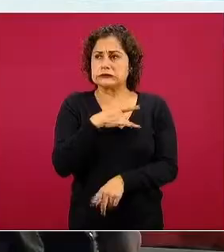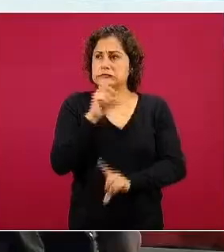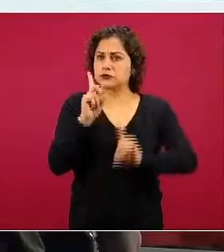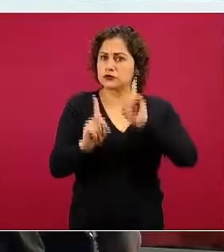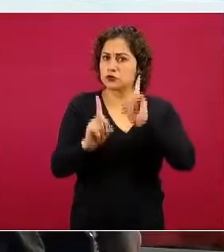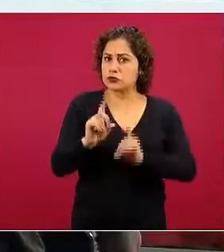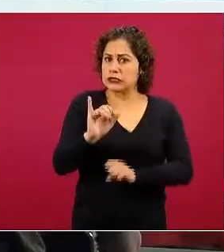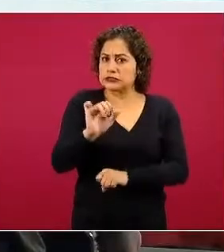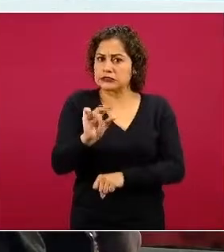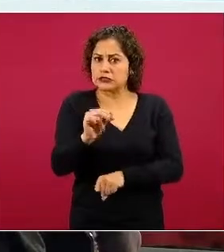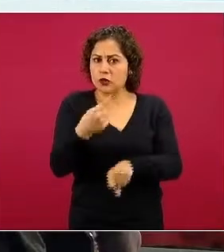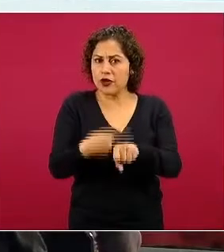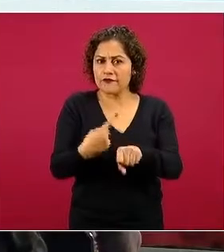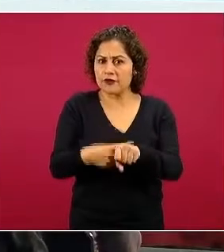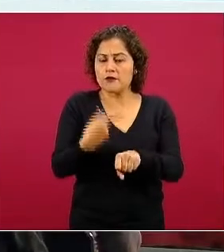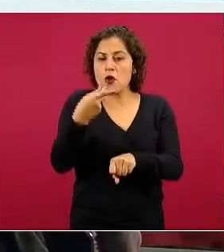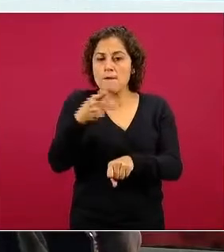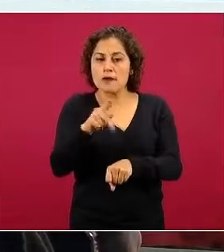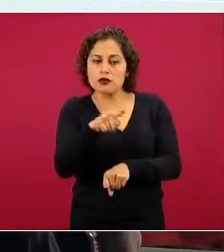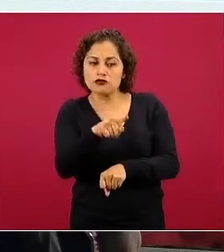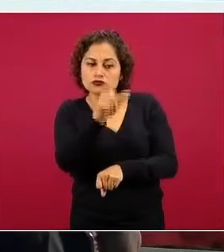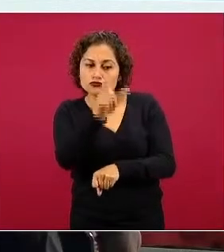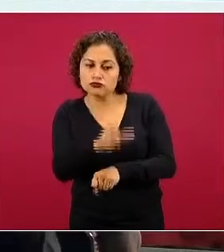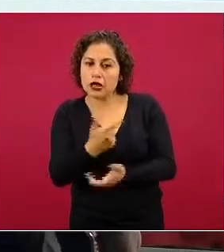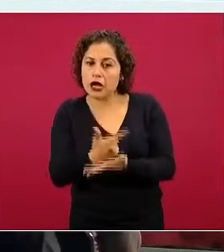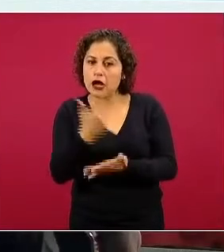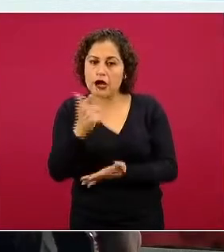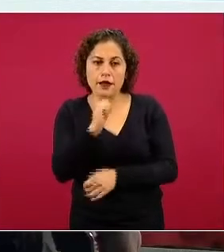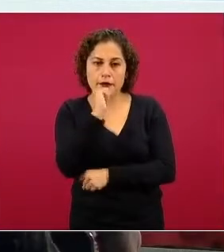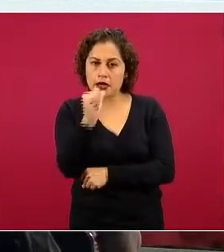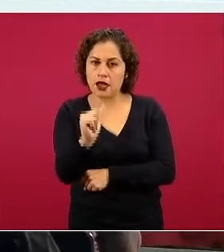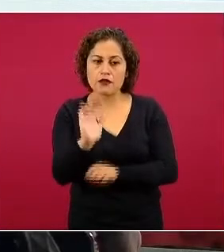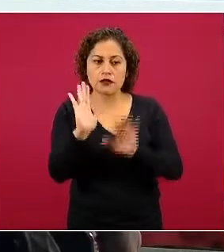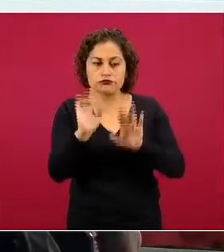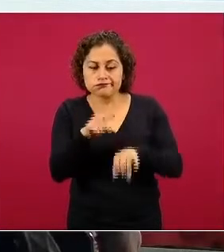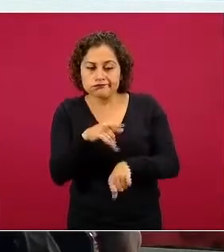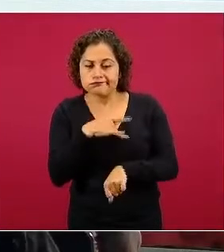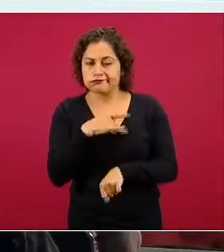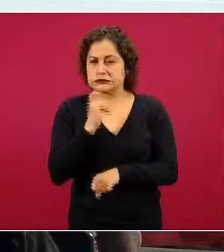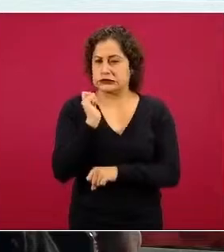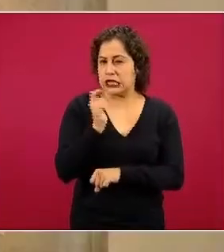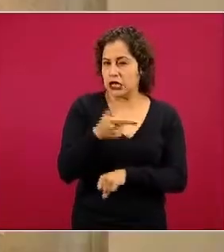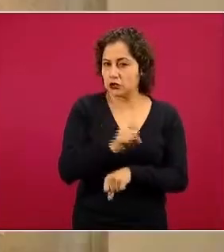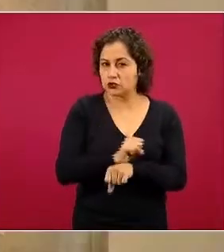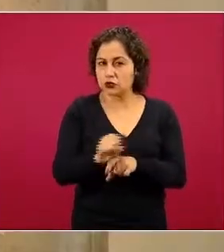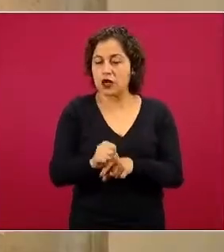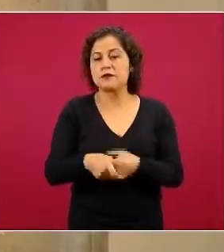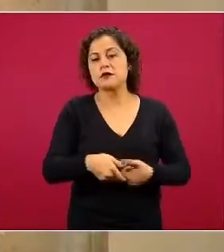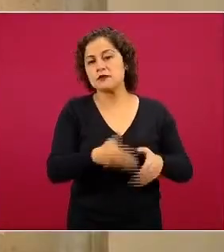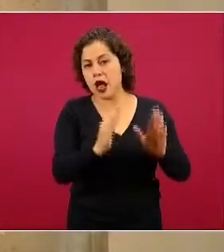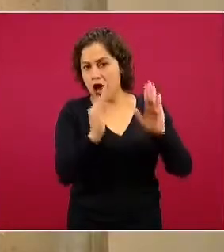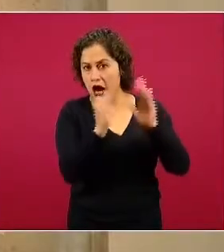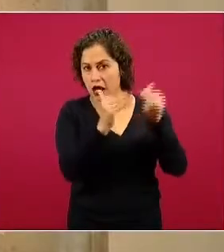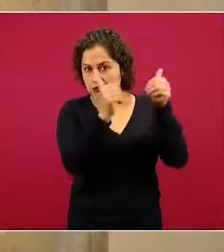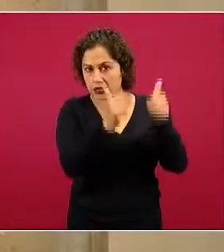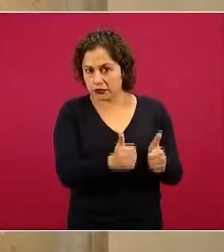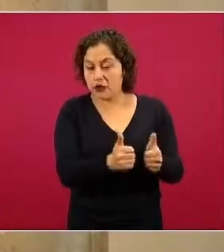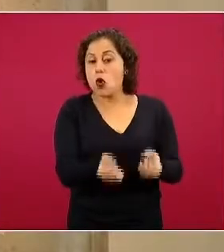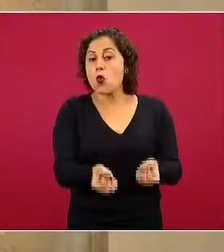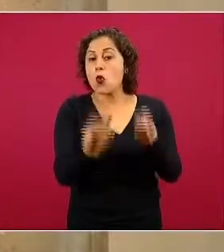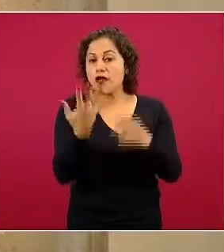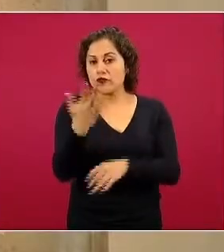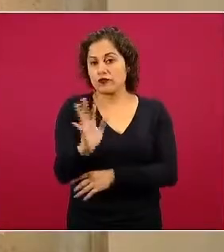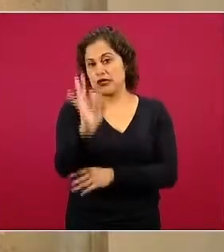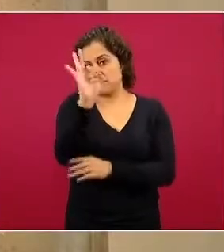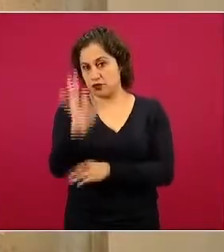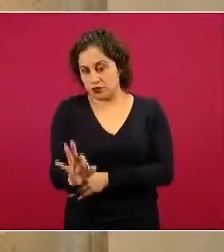cuadro clínico leve, que se van a ir a su casa a recuperarse, es un mínimo del 10%. Los